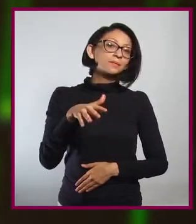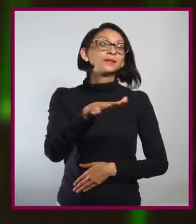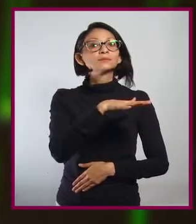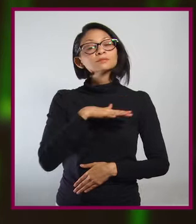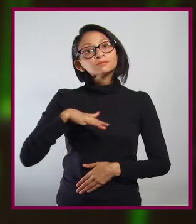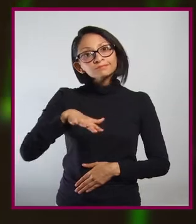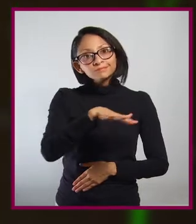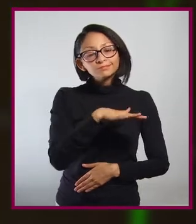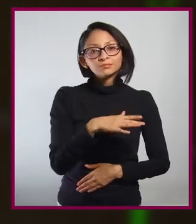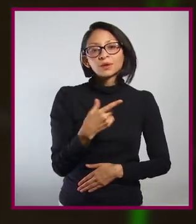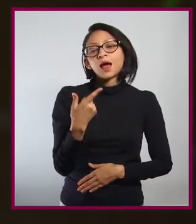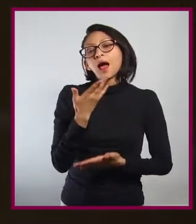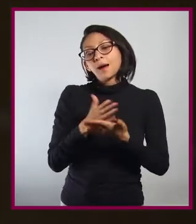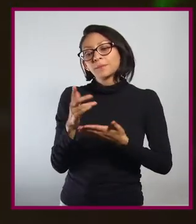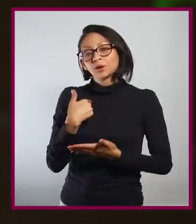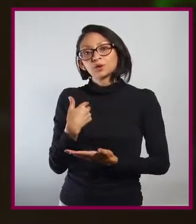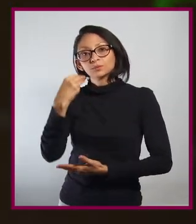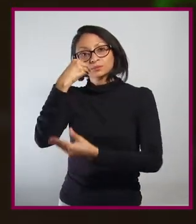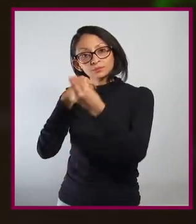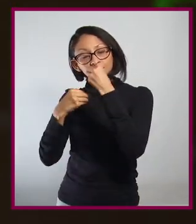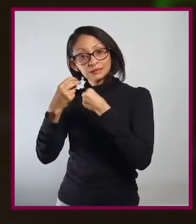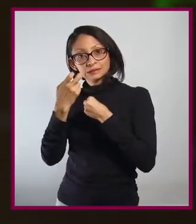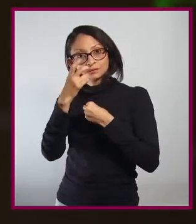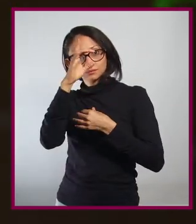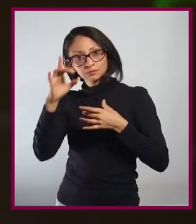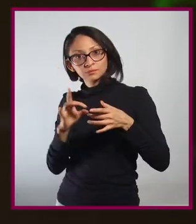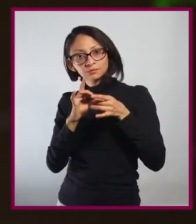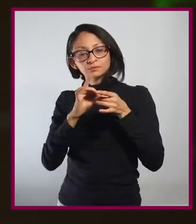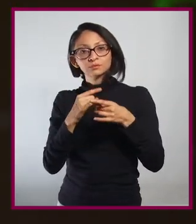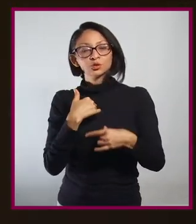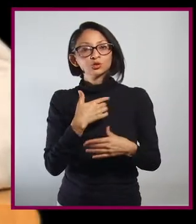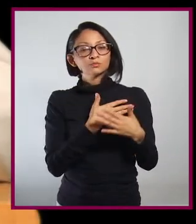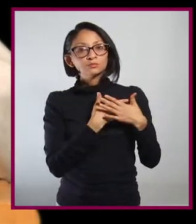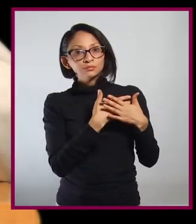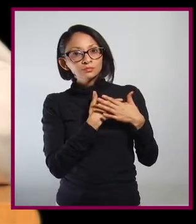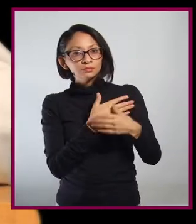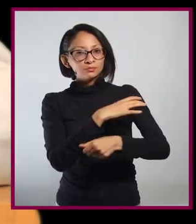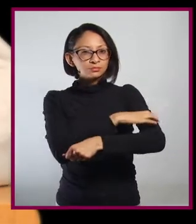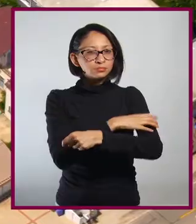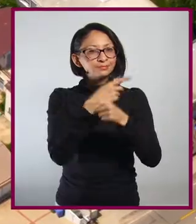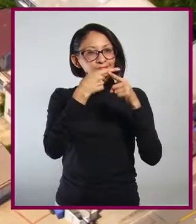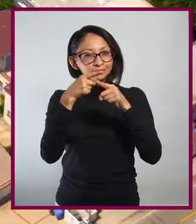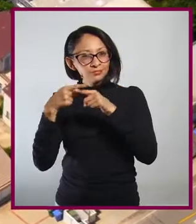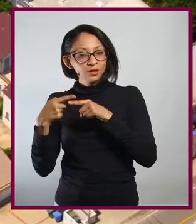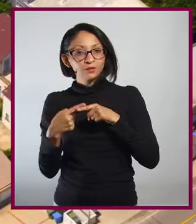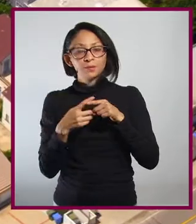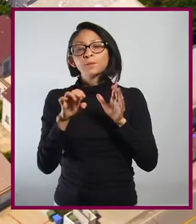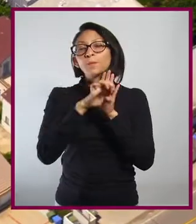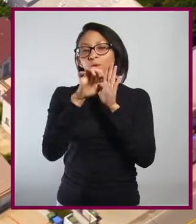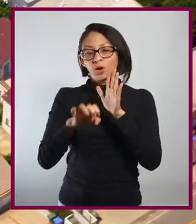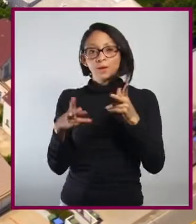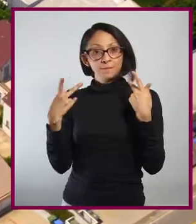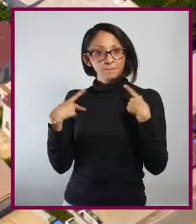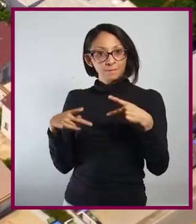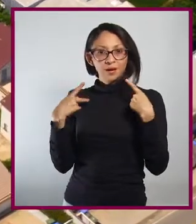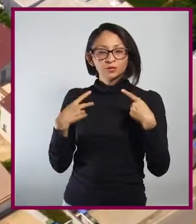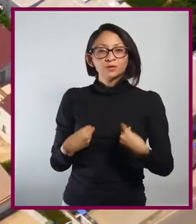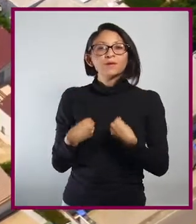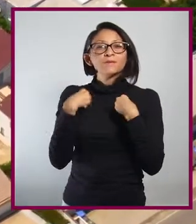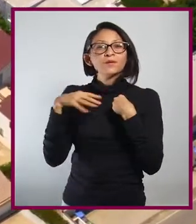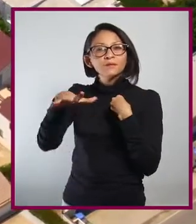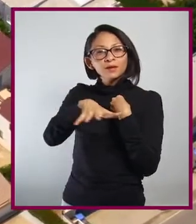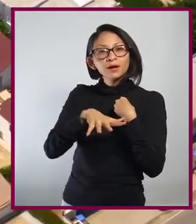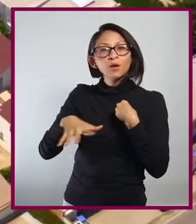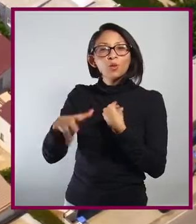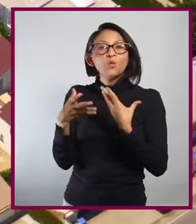¿Sabías que el medio ambiente y lo que consumimos puede influir en nuestros signos vitales? Por ejemplo, las personas en climas húmedos